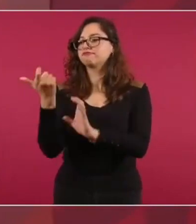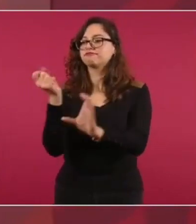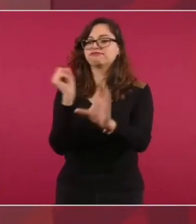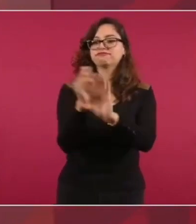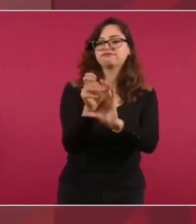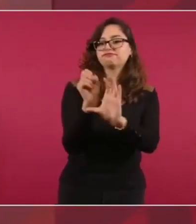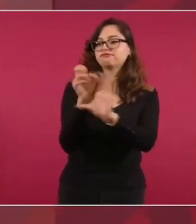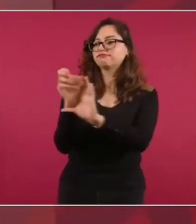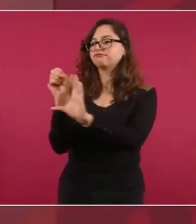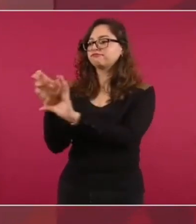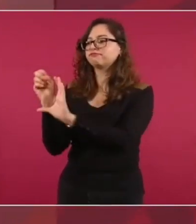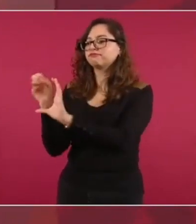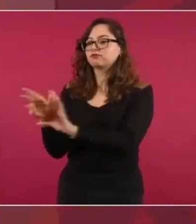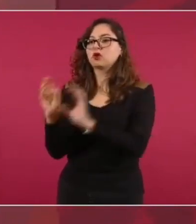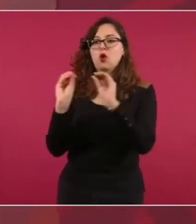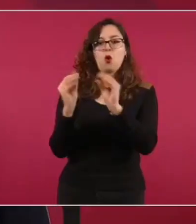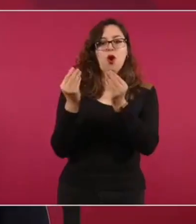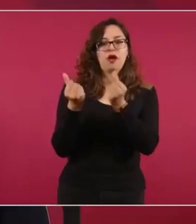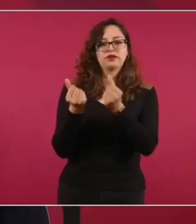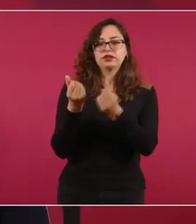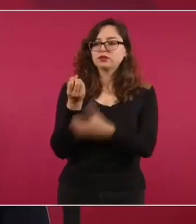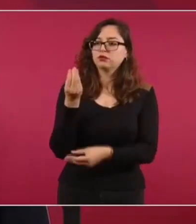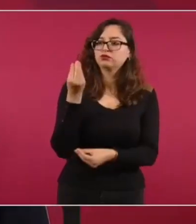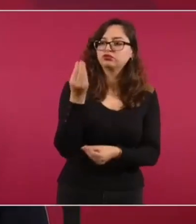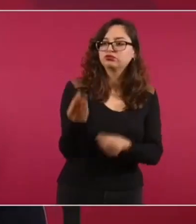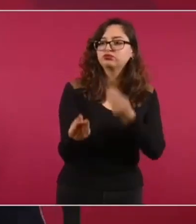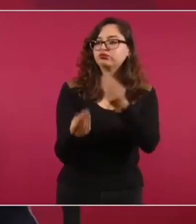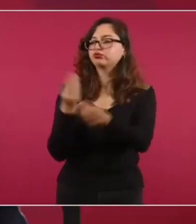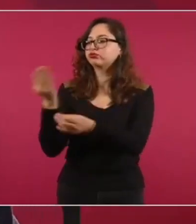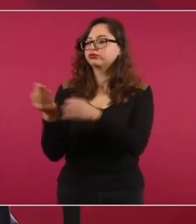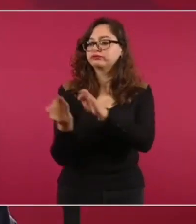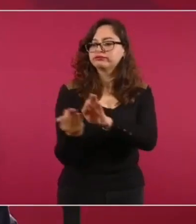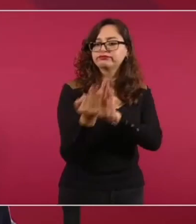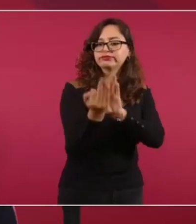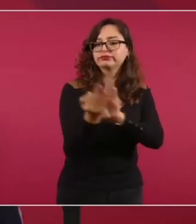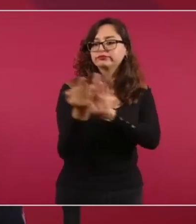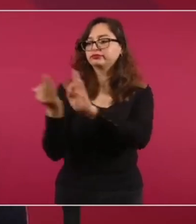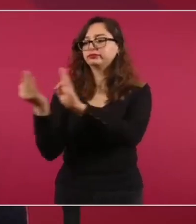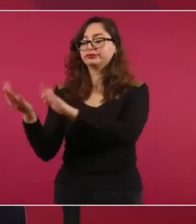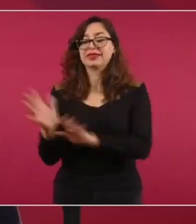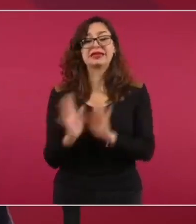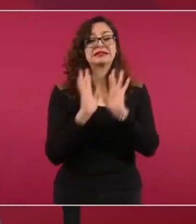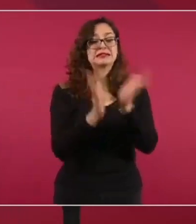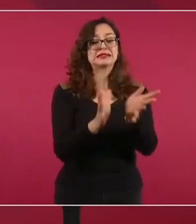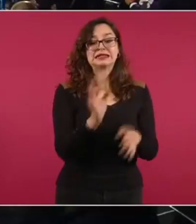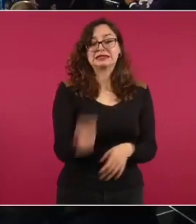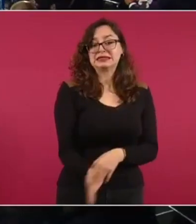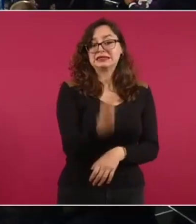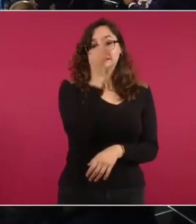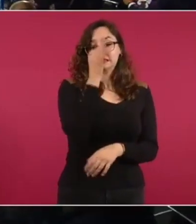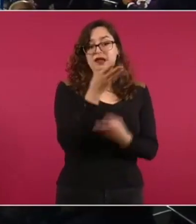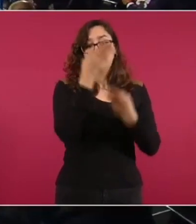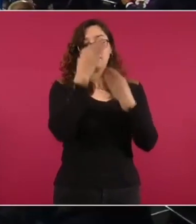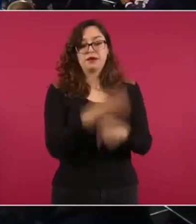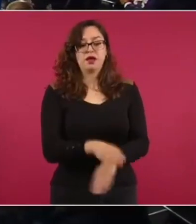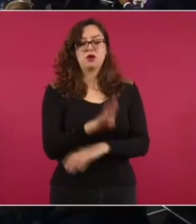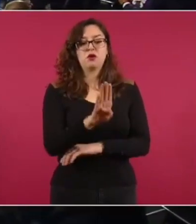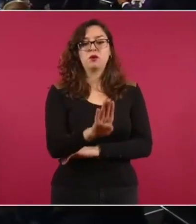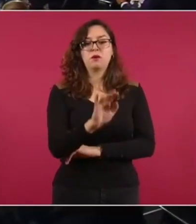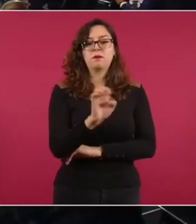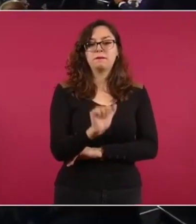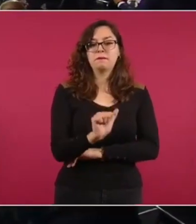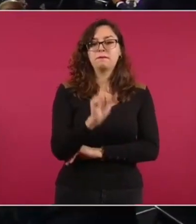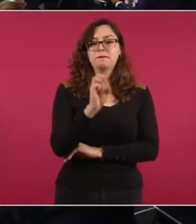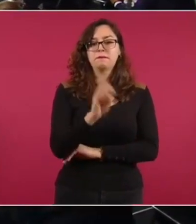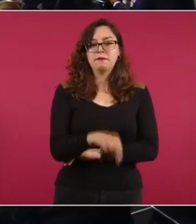2.700 sucursales del Banco del Bienestar. Entonces, con una tarjeta, el adulto mayor va